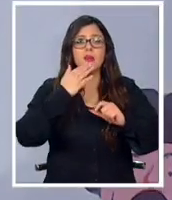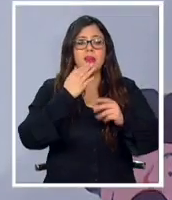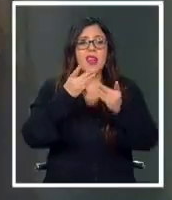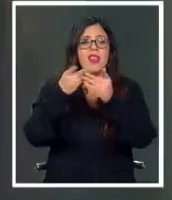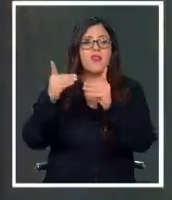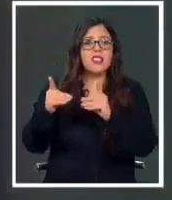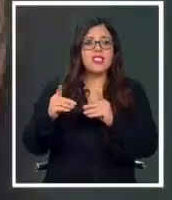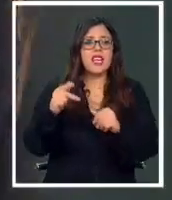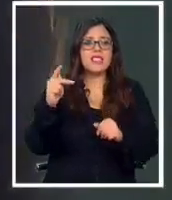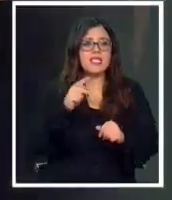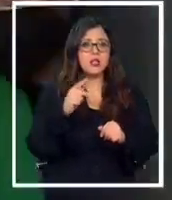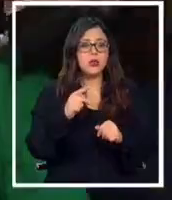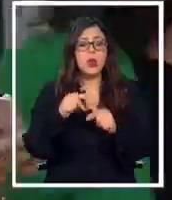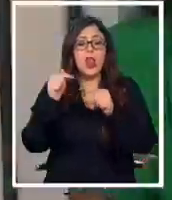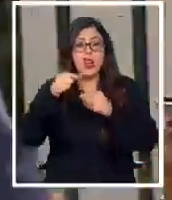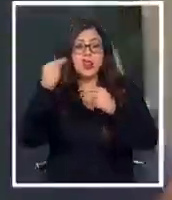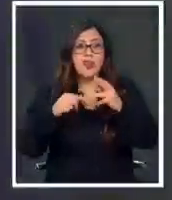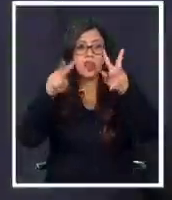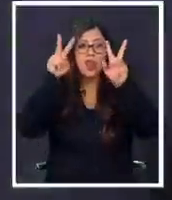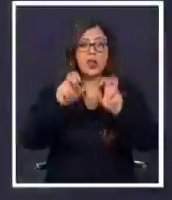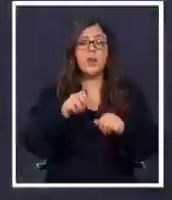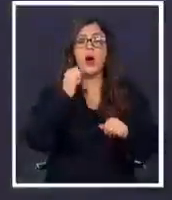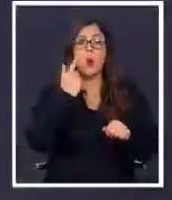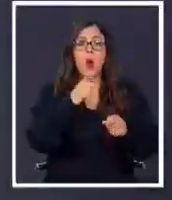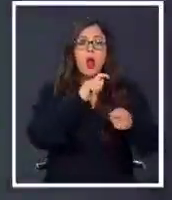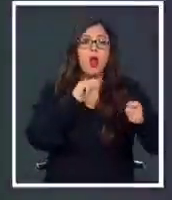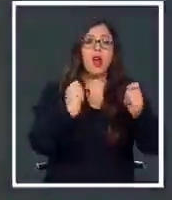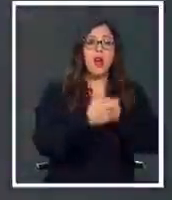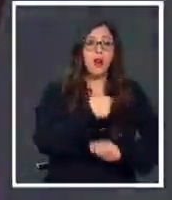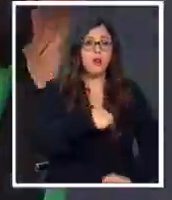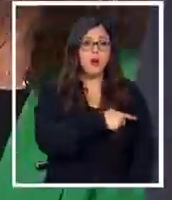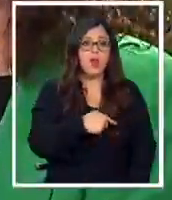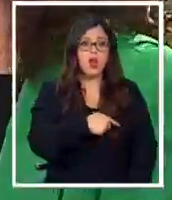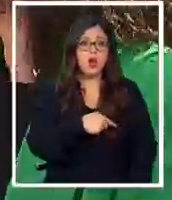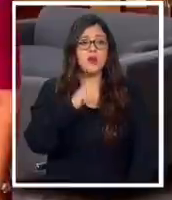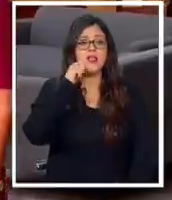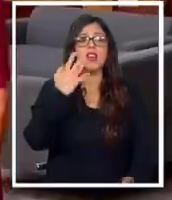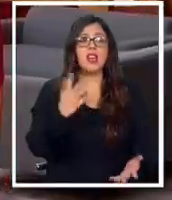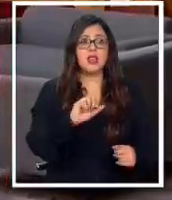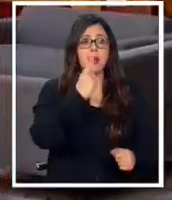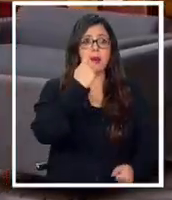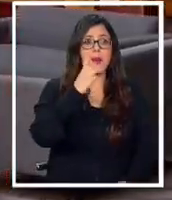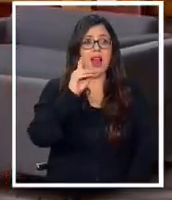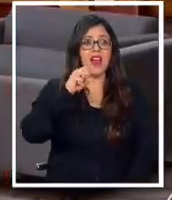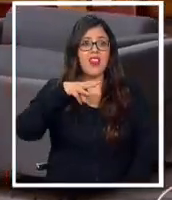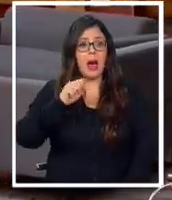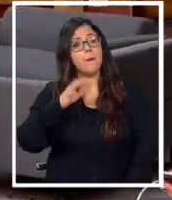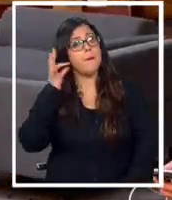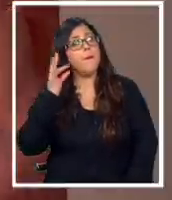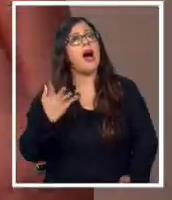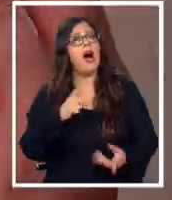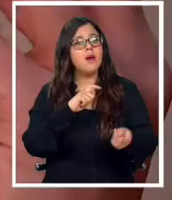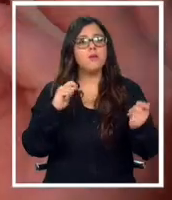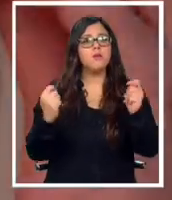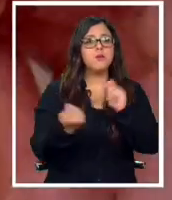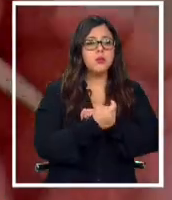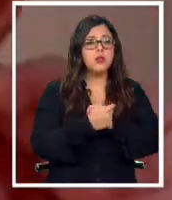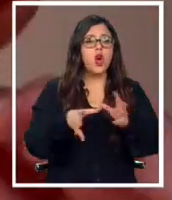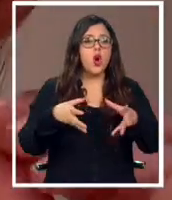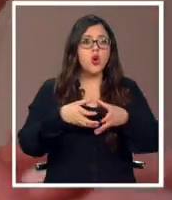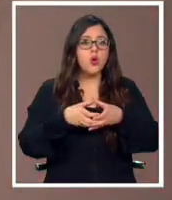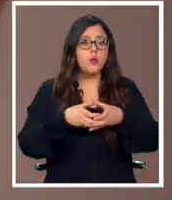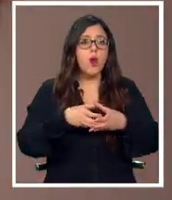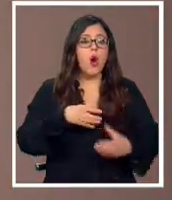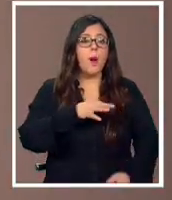uno de los puntos polémicos fue el cambio de nombre que pasó de primera dama a gabinete irina